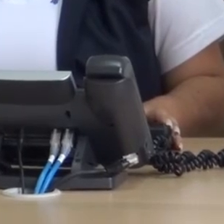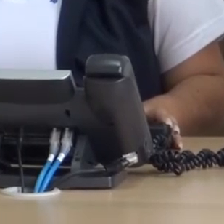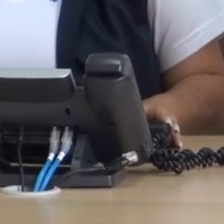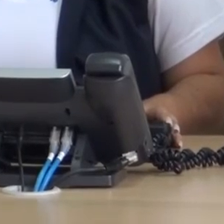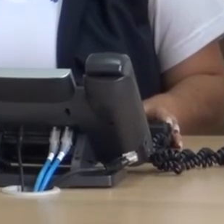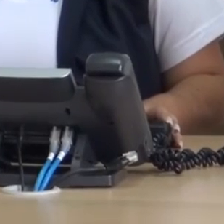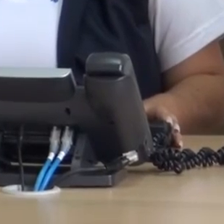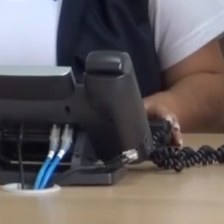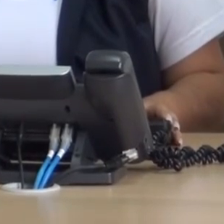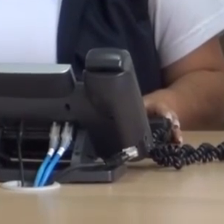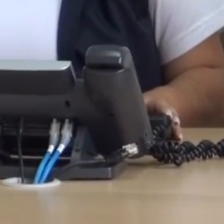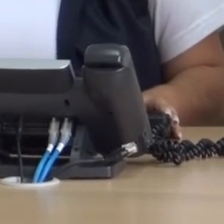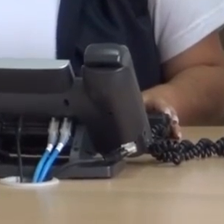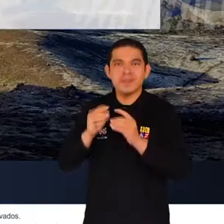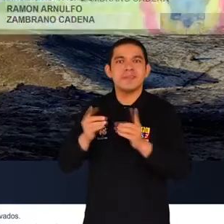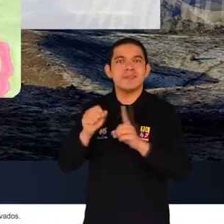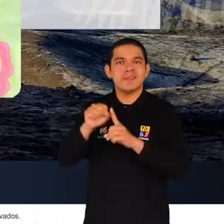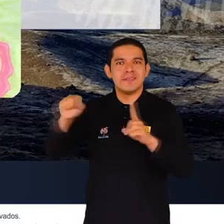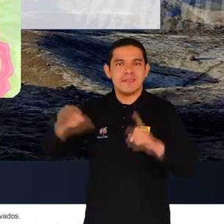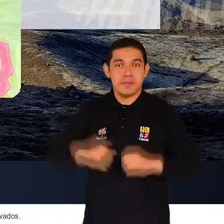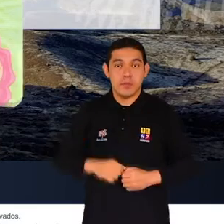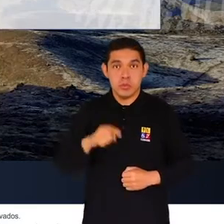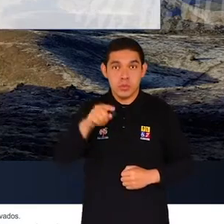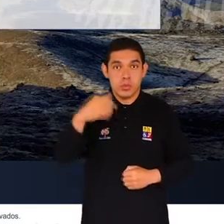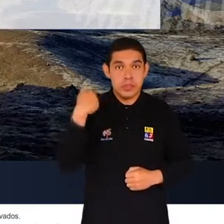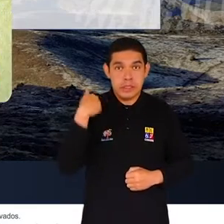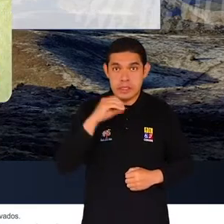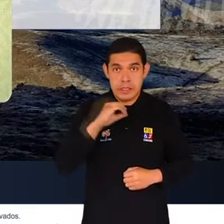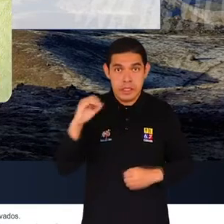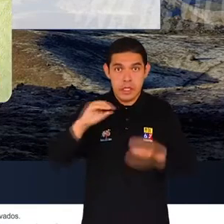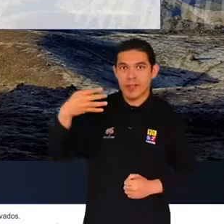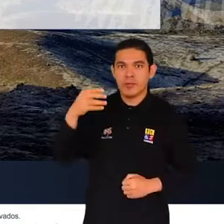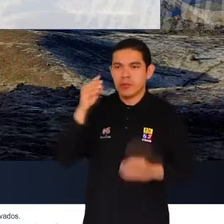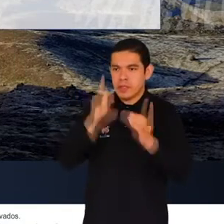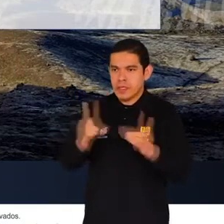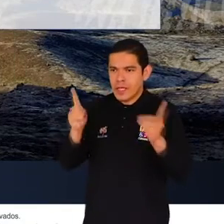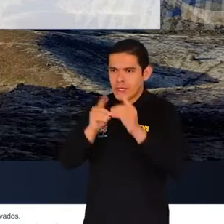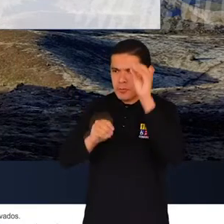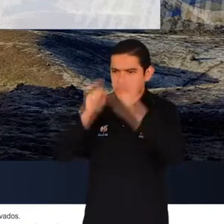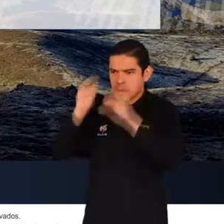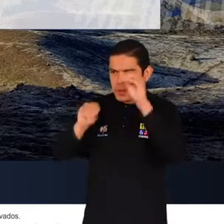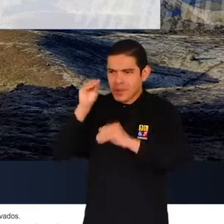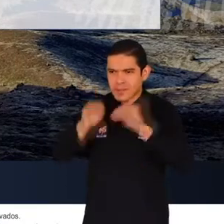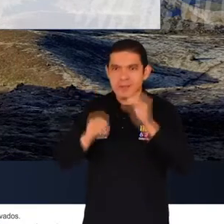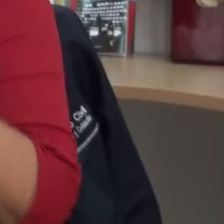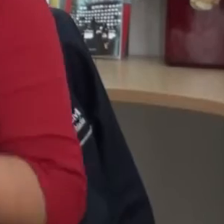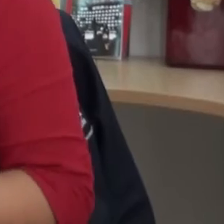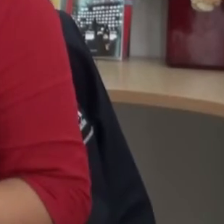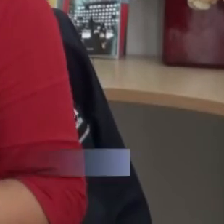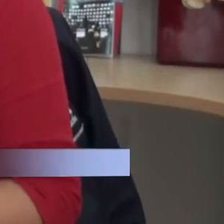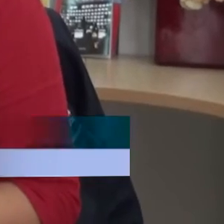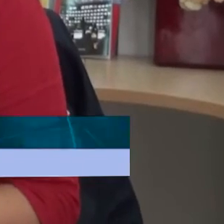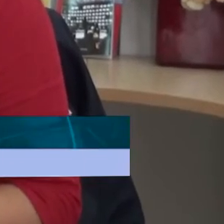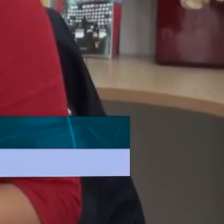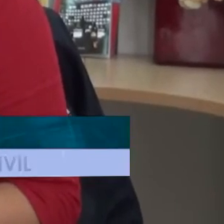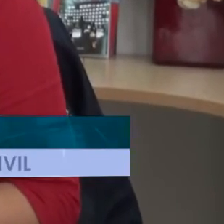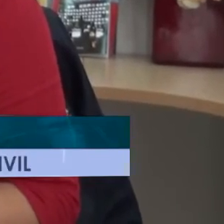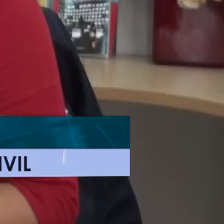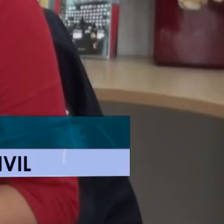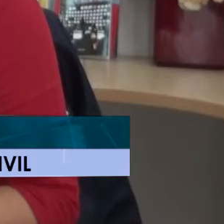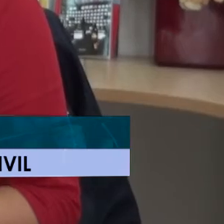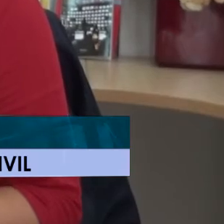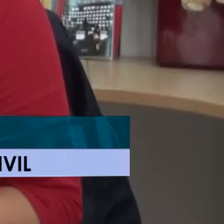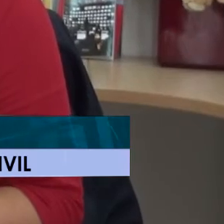certificado digital de firma electrónica en el chip de la cédula de identidad desde el primer trimestre de 2021. Sí, se espera que